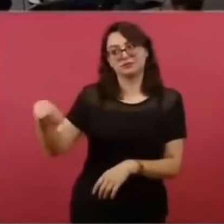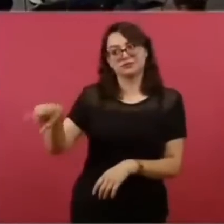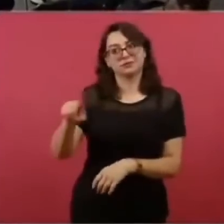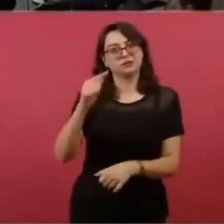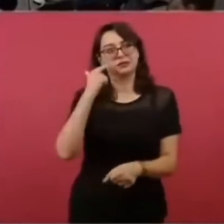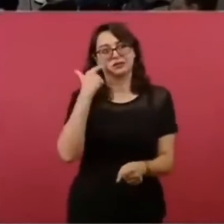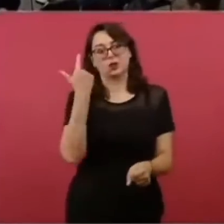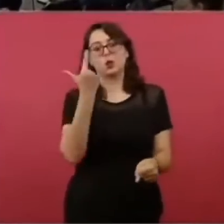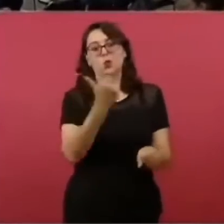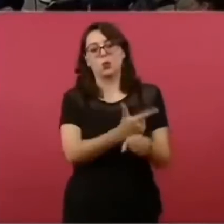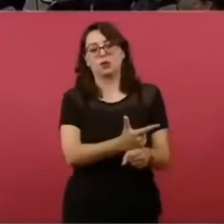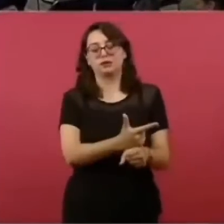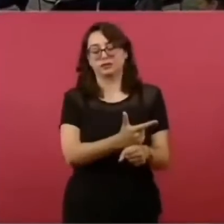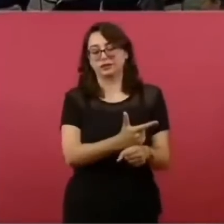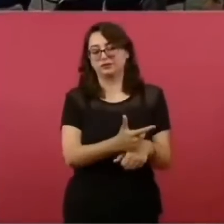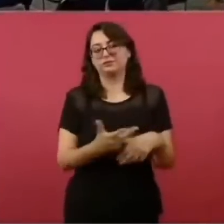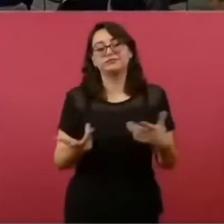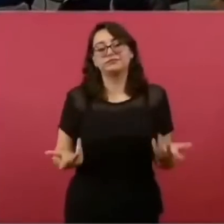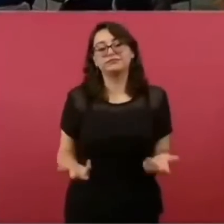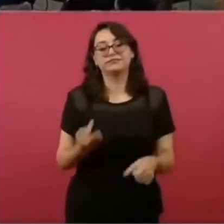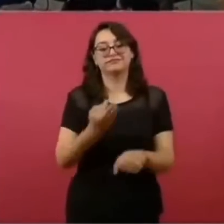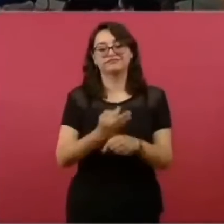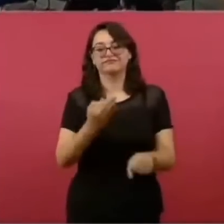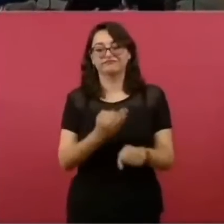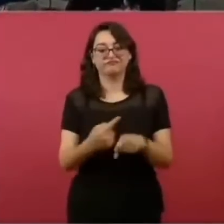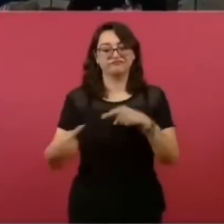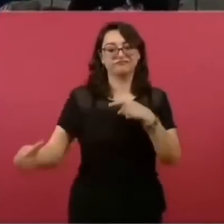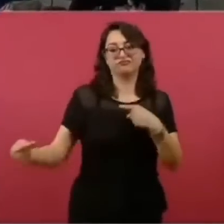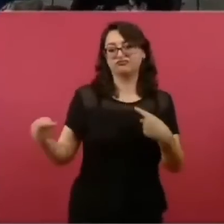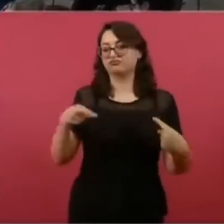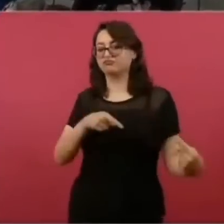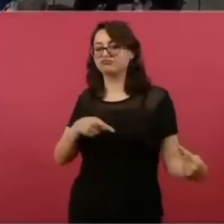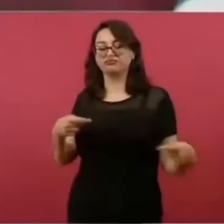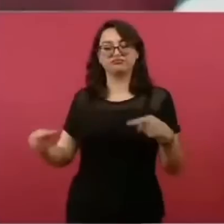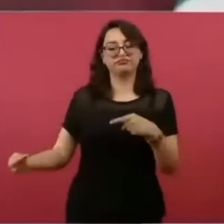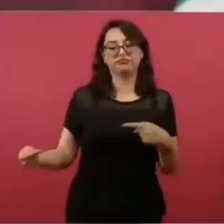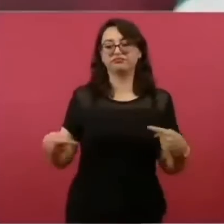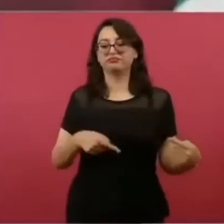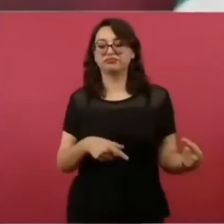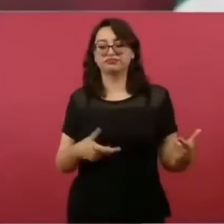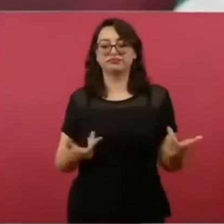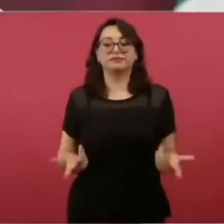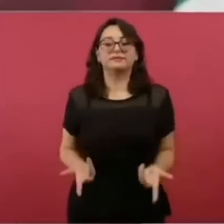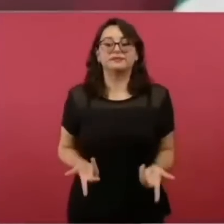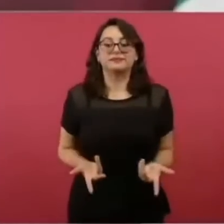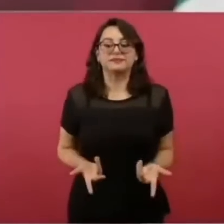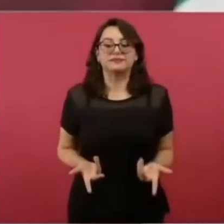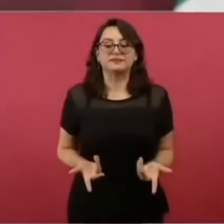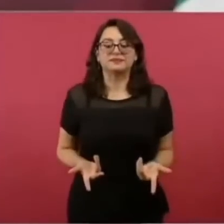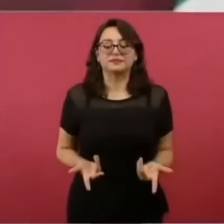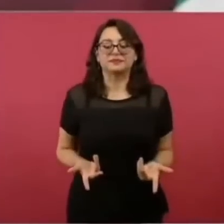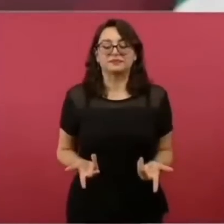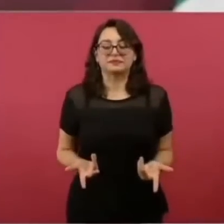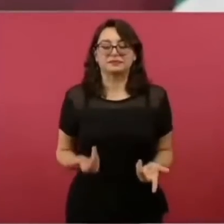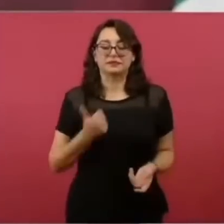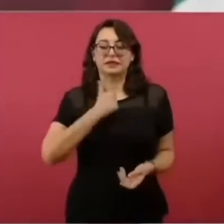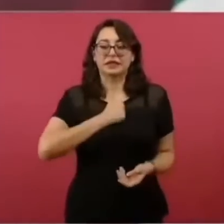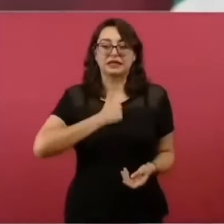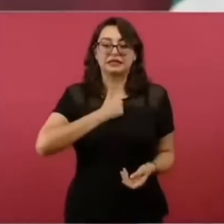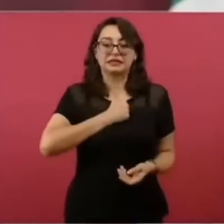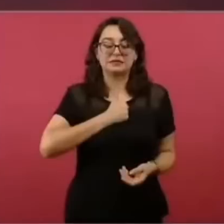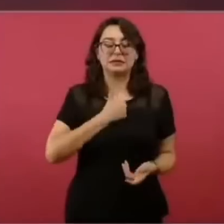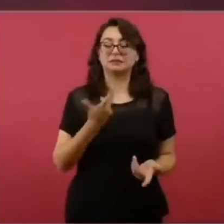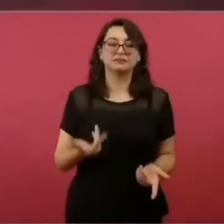los opositores no supieron cómo enfrentar la